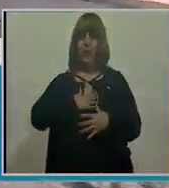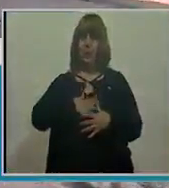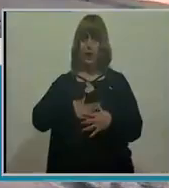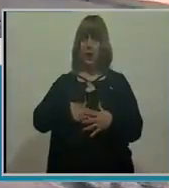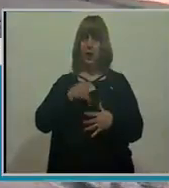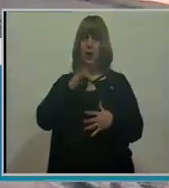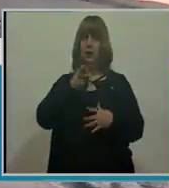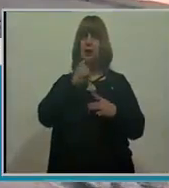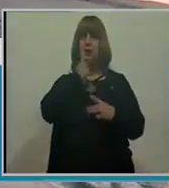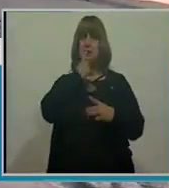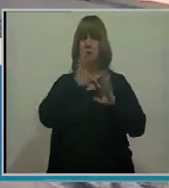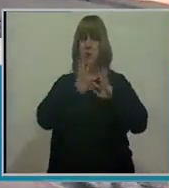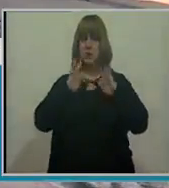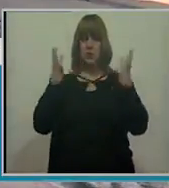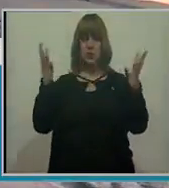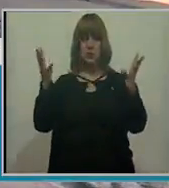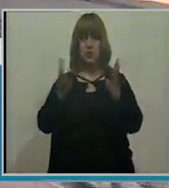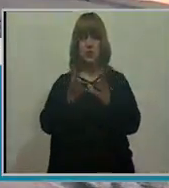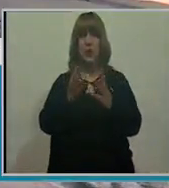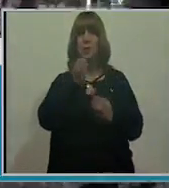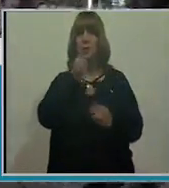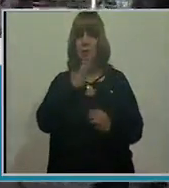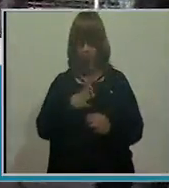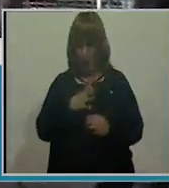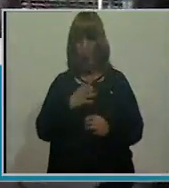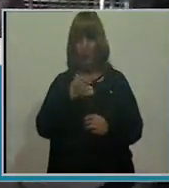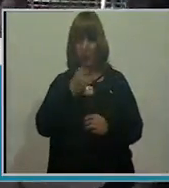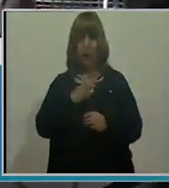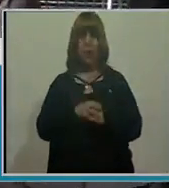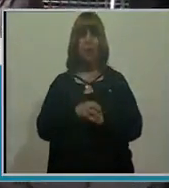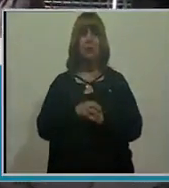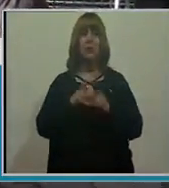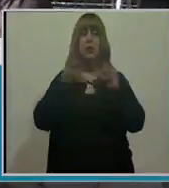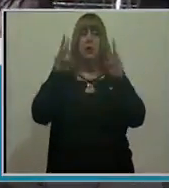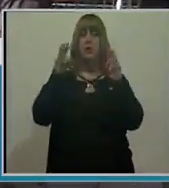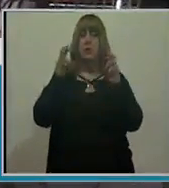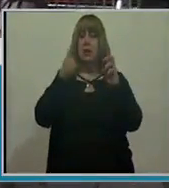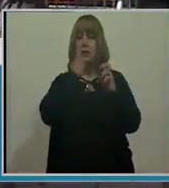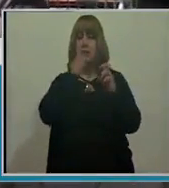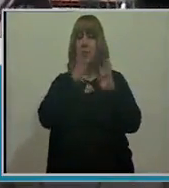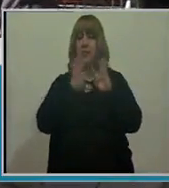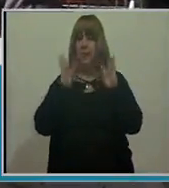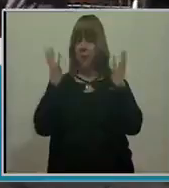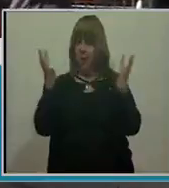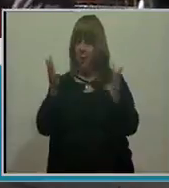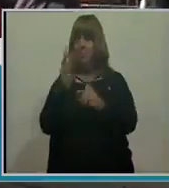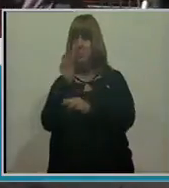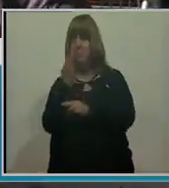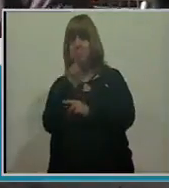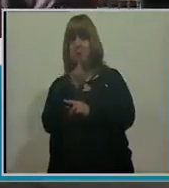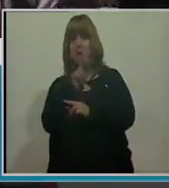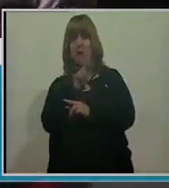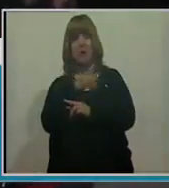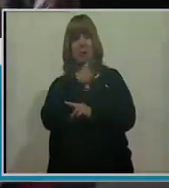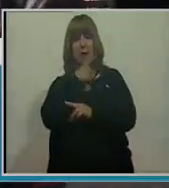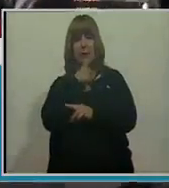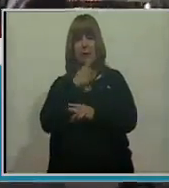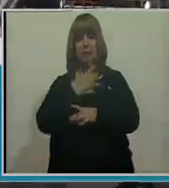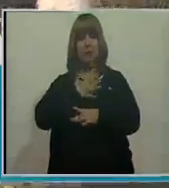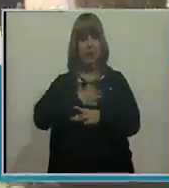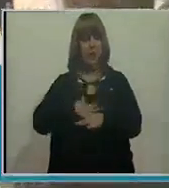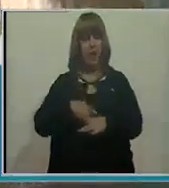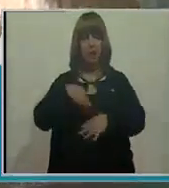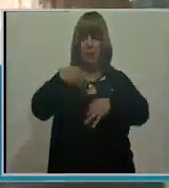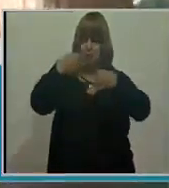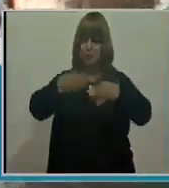estaba más tranquila, más segura. Y sí, la verdad, con el tema del enrejado ha mejorado muchísimo la seguridad. Está más tranquila. Sí,